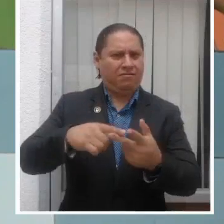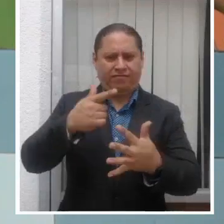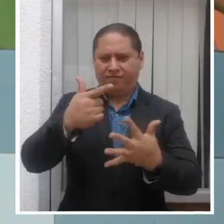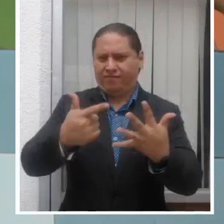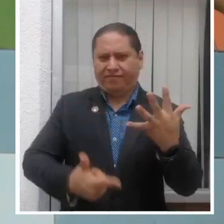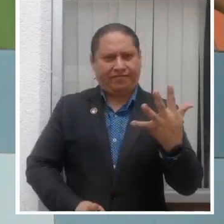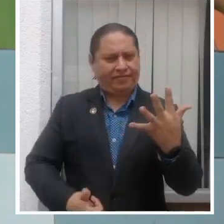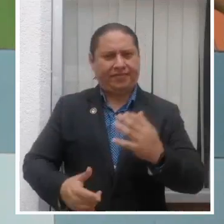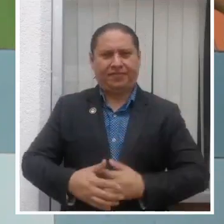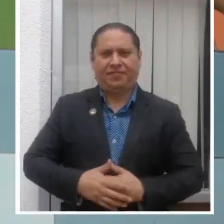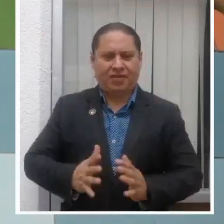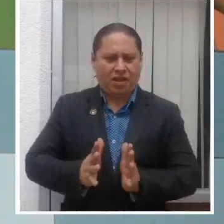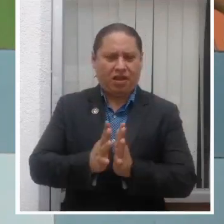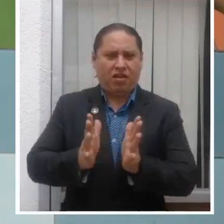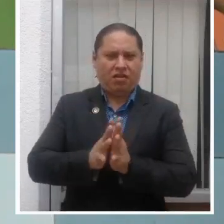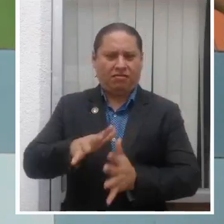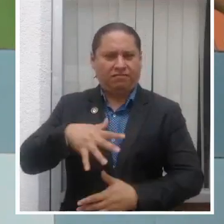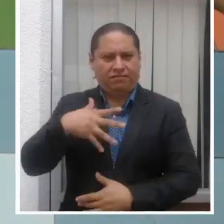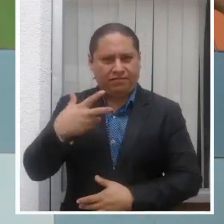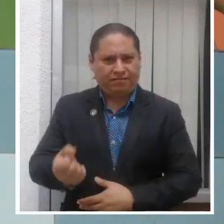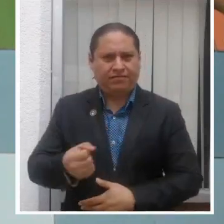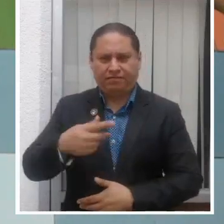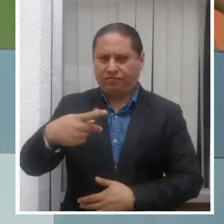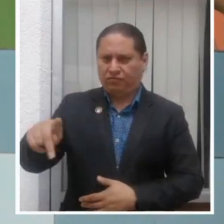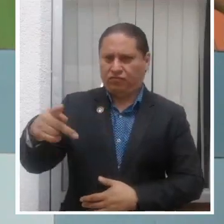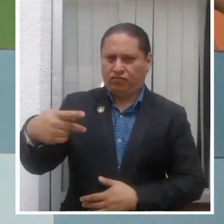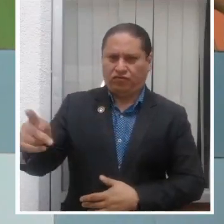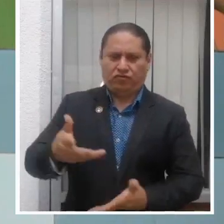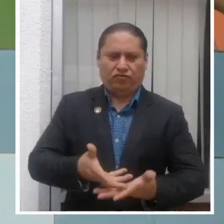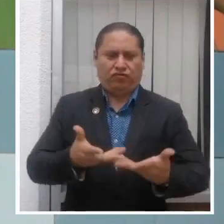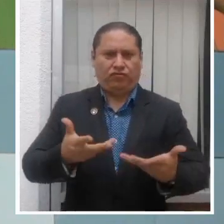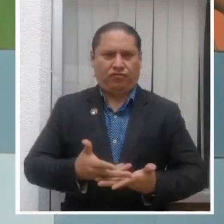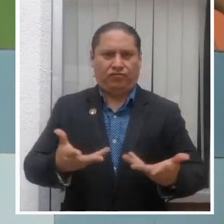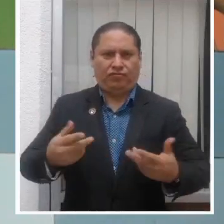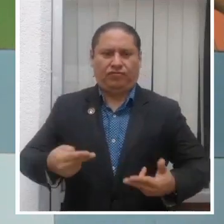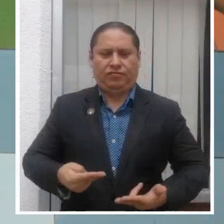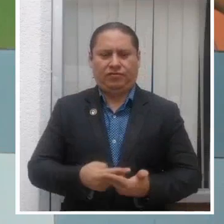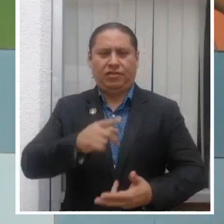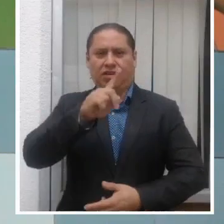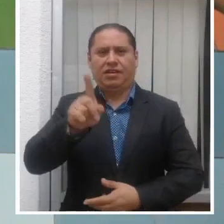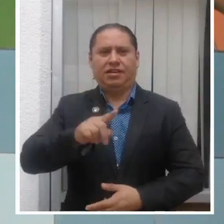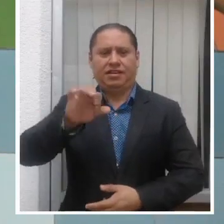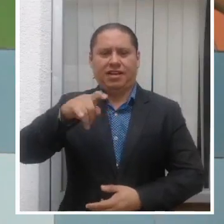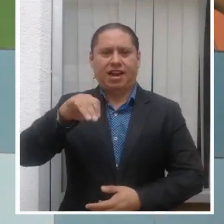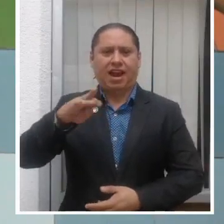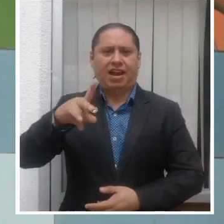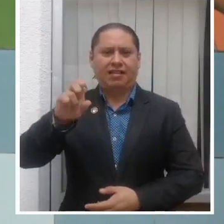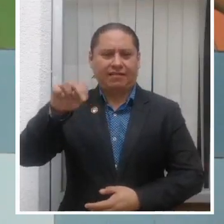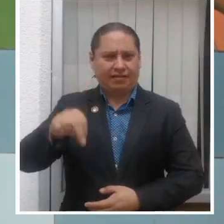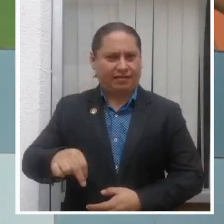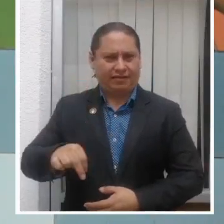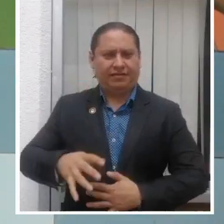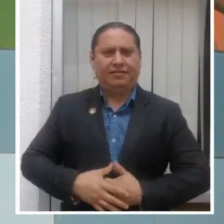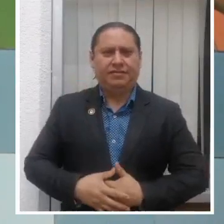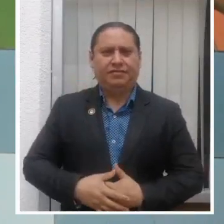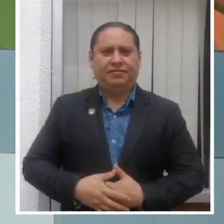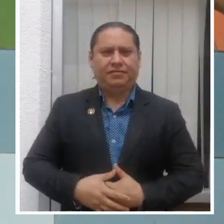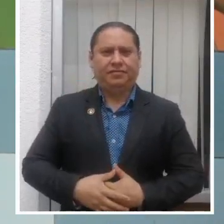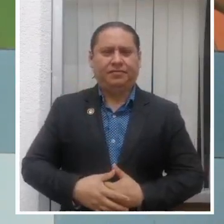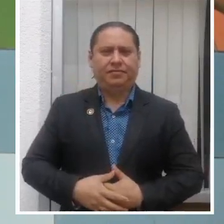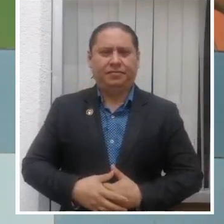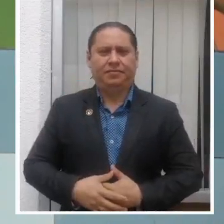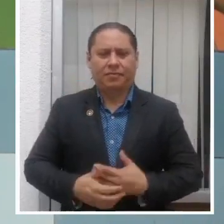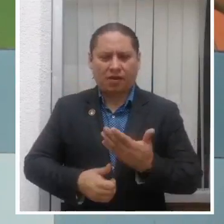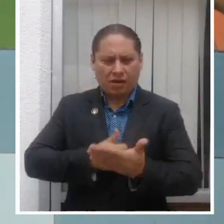y luchadora incansable desde su tierra natal, que es Sinacantán, pues